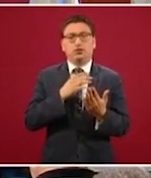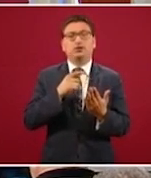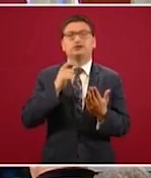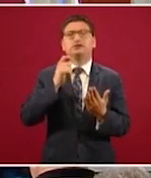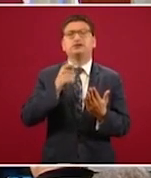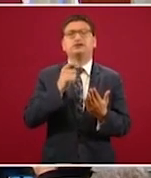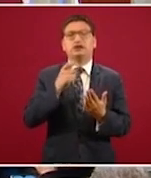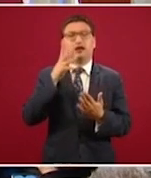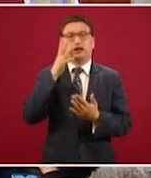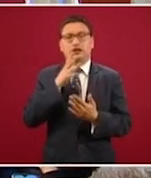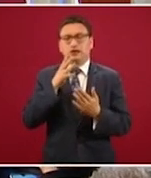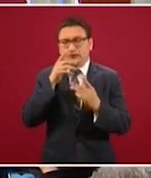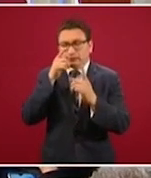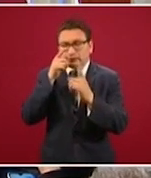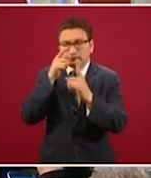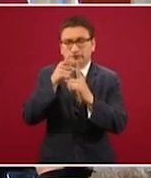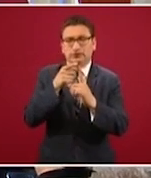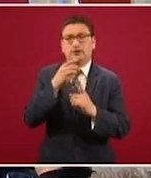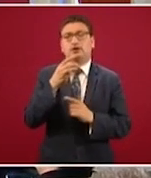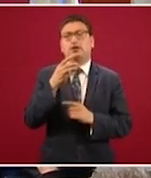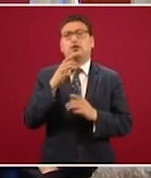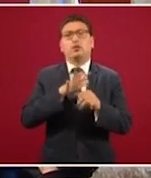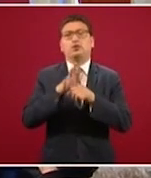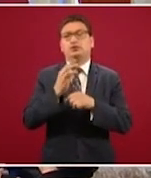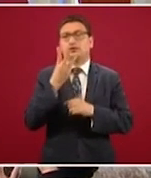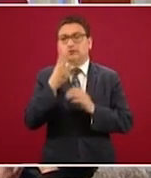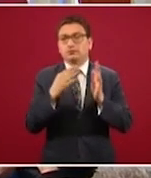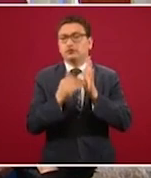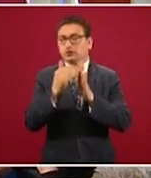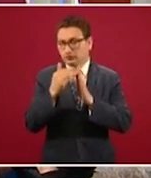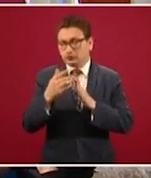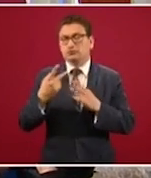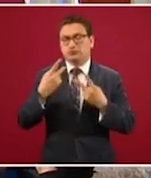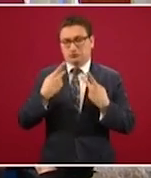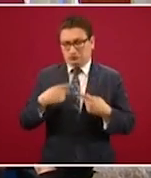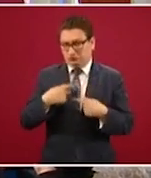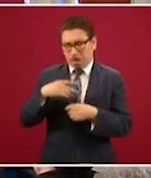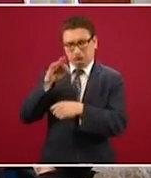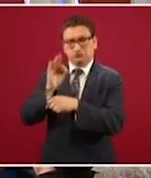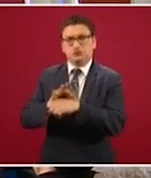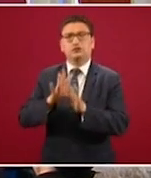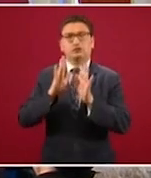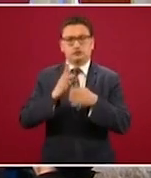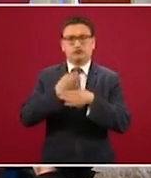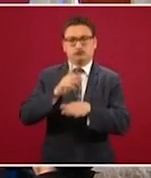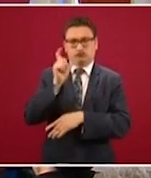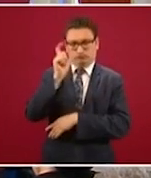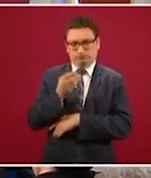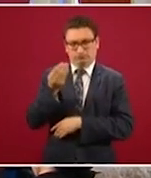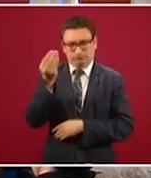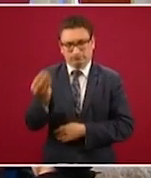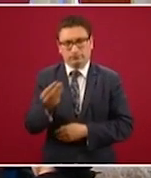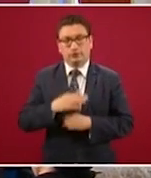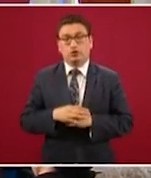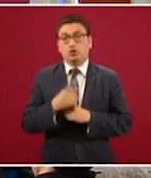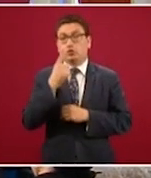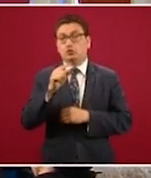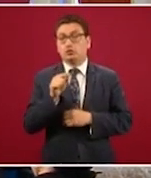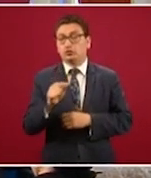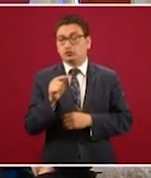casi 3 millones de beneficiarios ya con una tarjeta bancaria, de los cuales